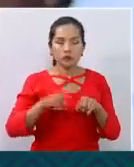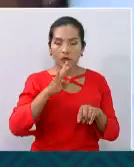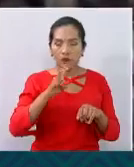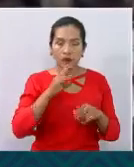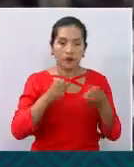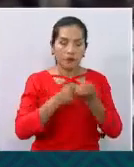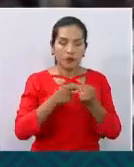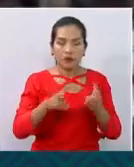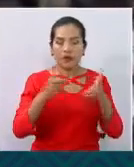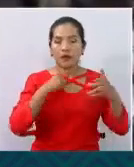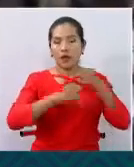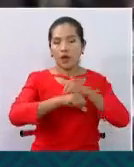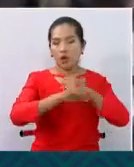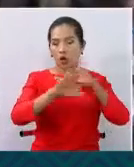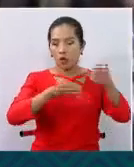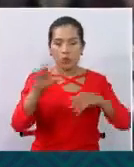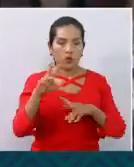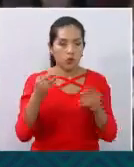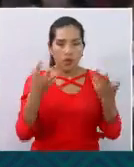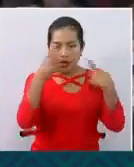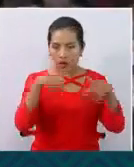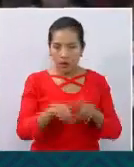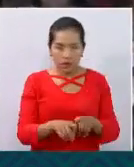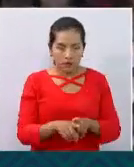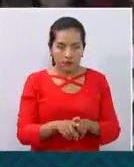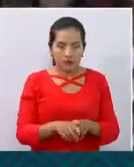convocatoria no fue consensuada,